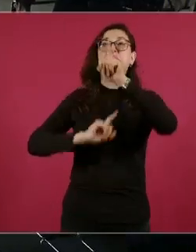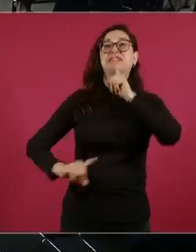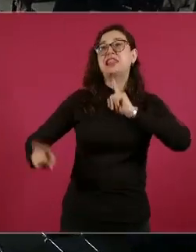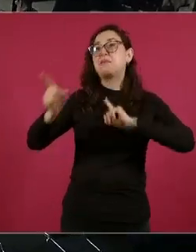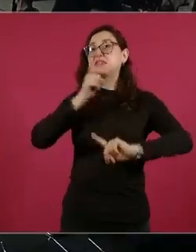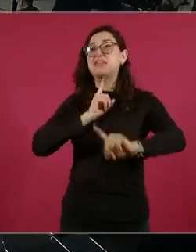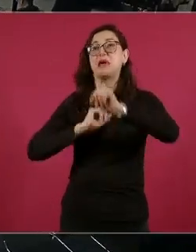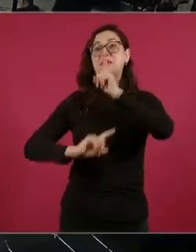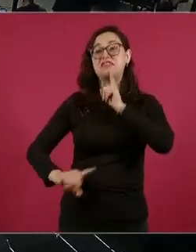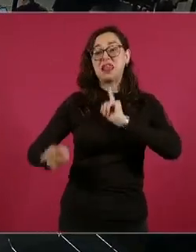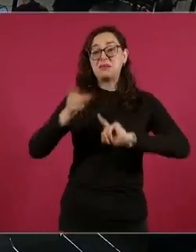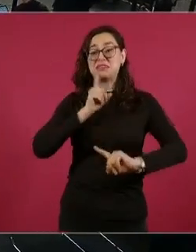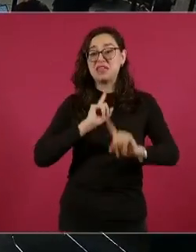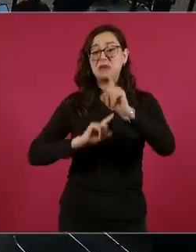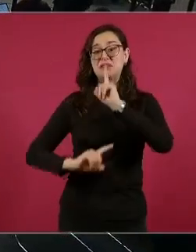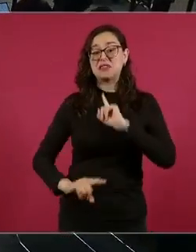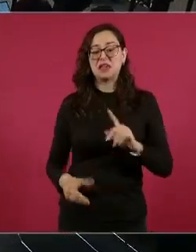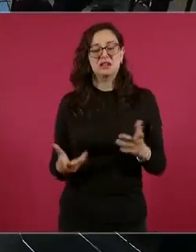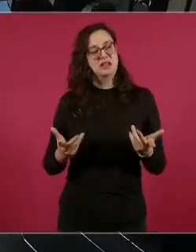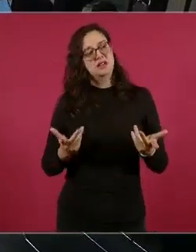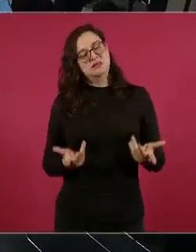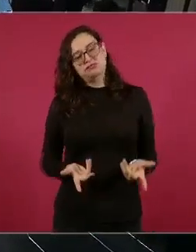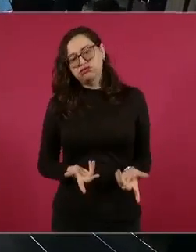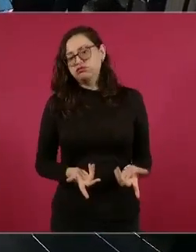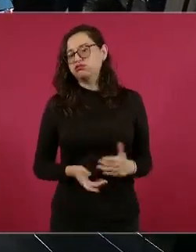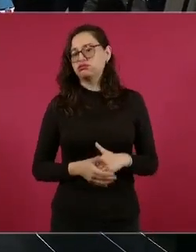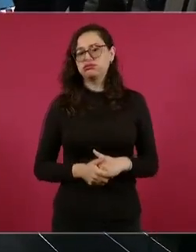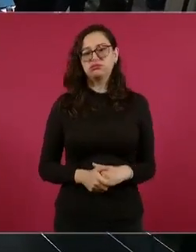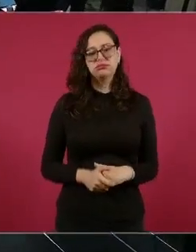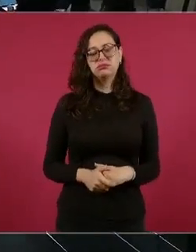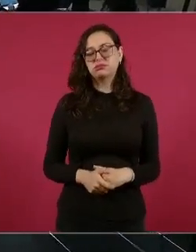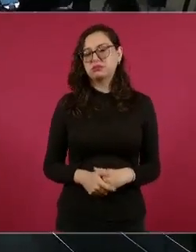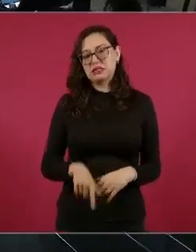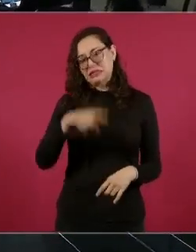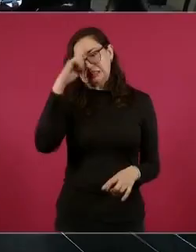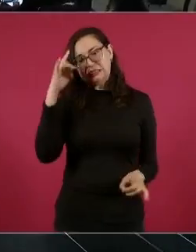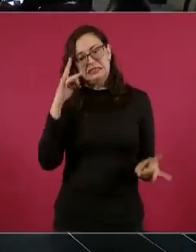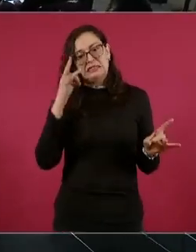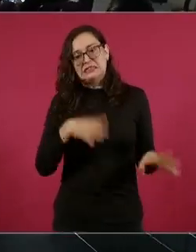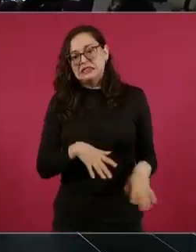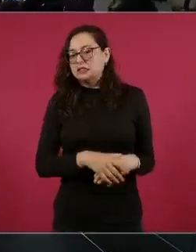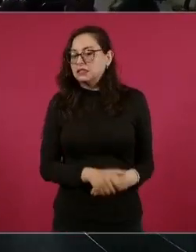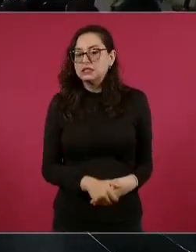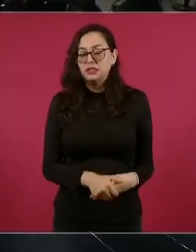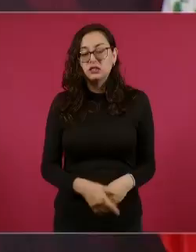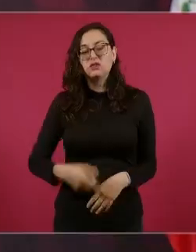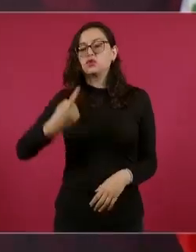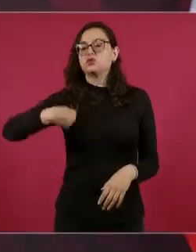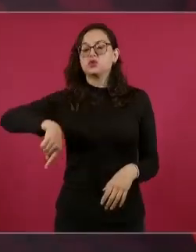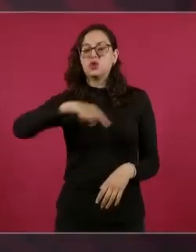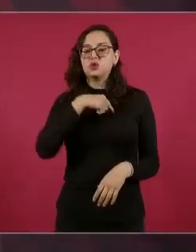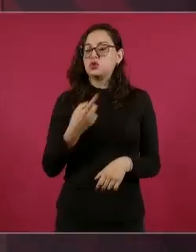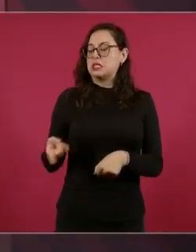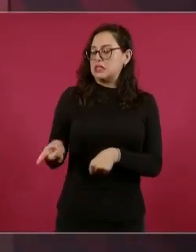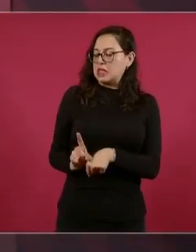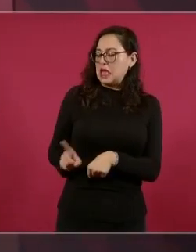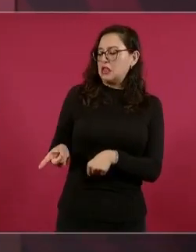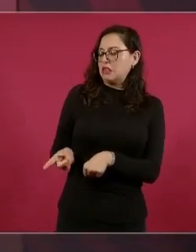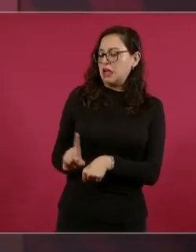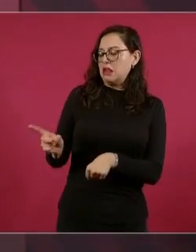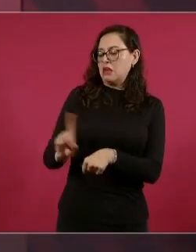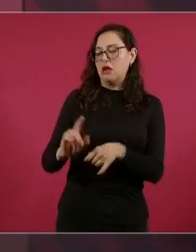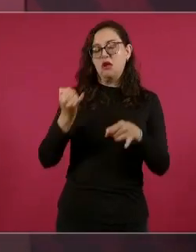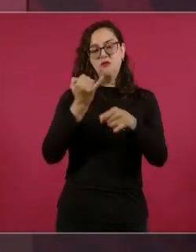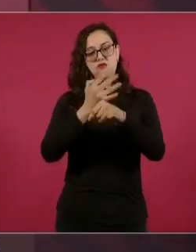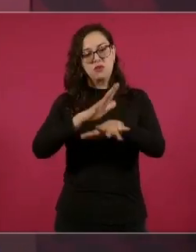dando respuesta, para que la gente, que es lo que más nos importa, el pueblo de México, sepa de